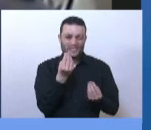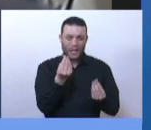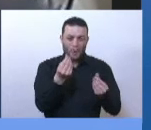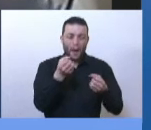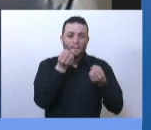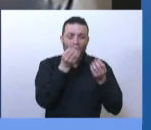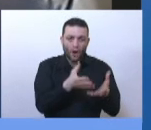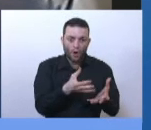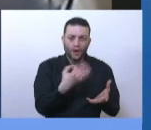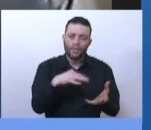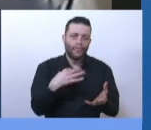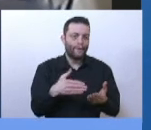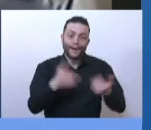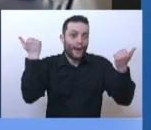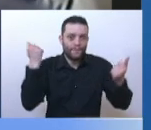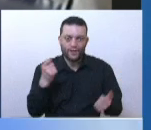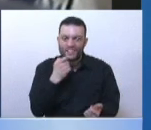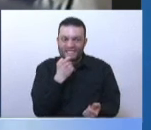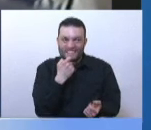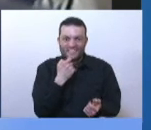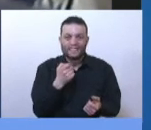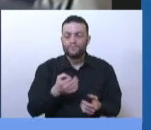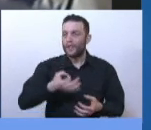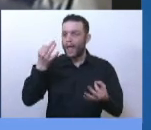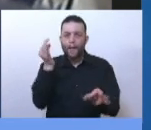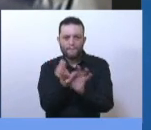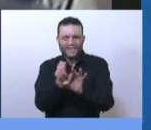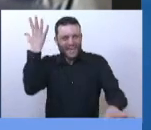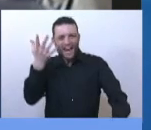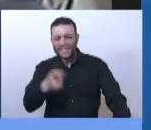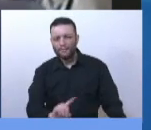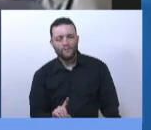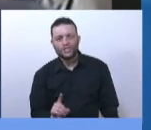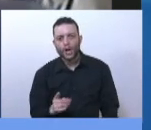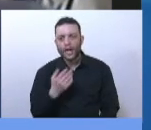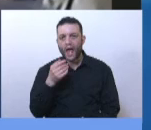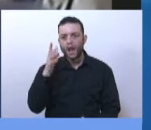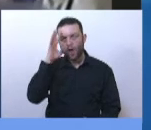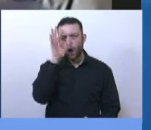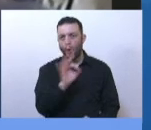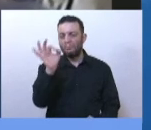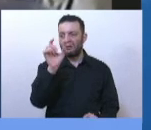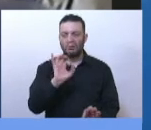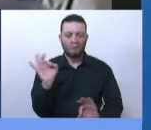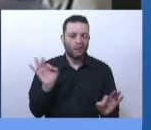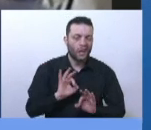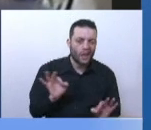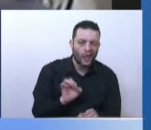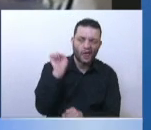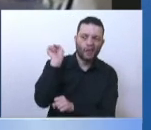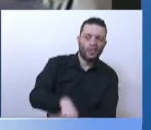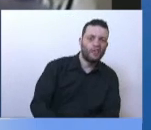un tratamiento exprés, sin escuchar a expertos de todo el país y de todas las industrias